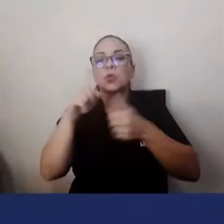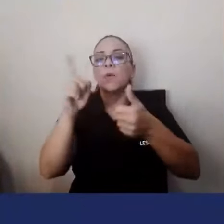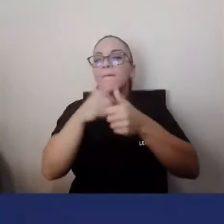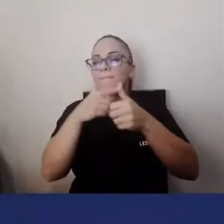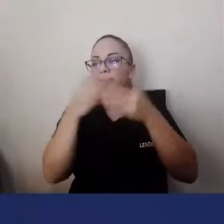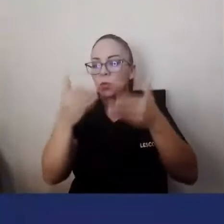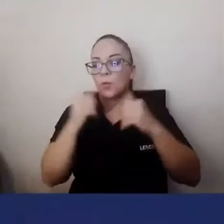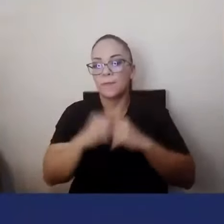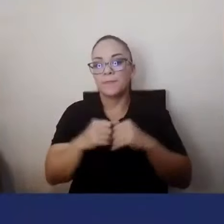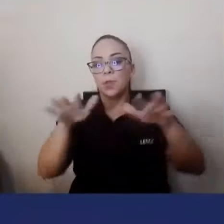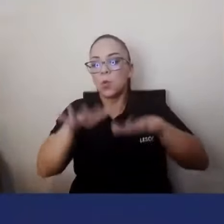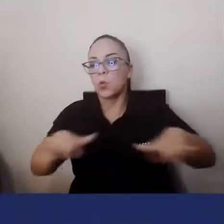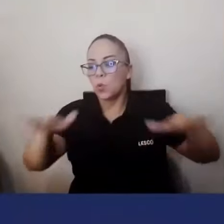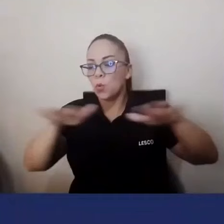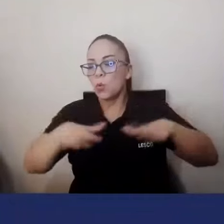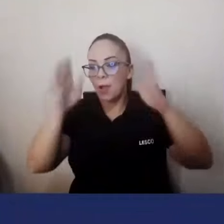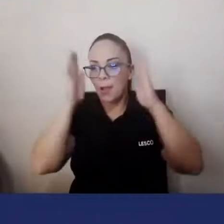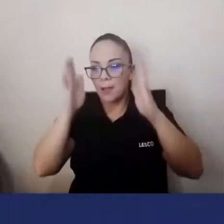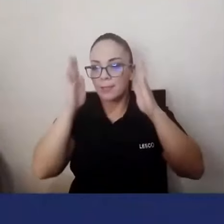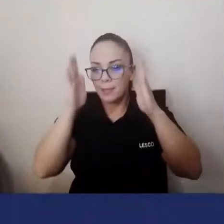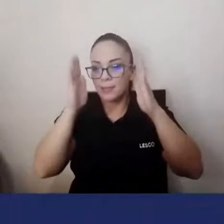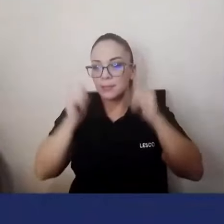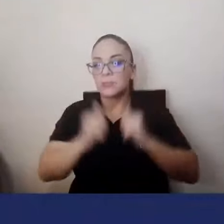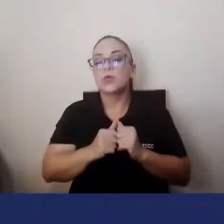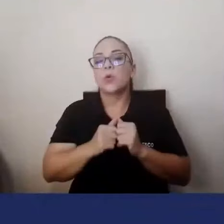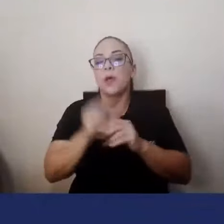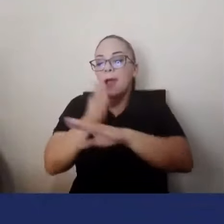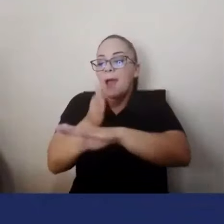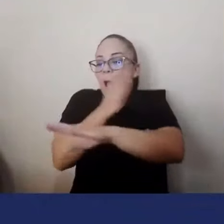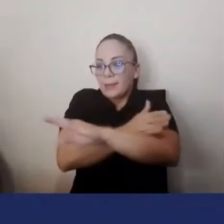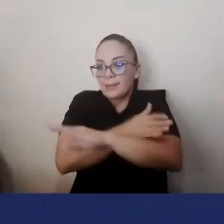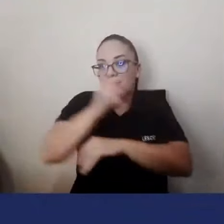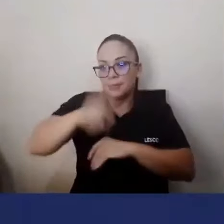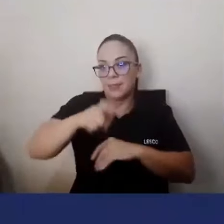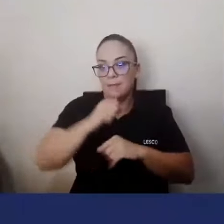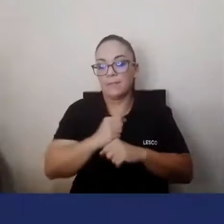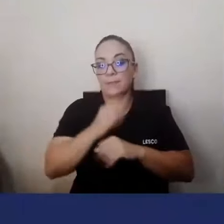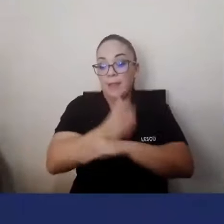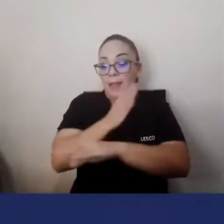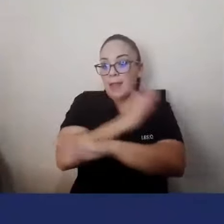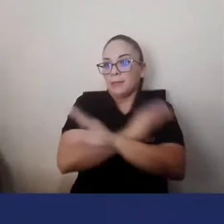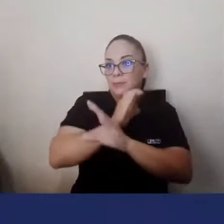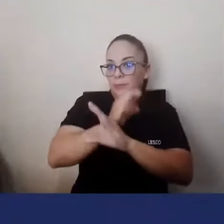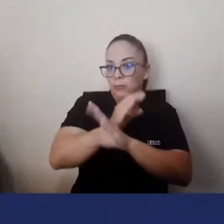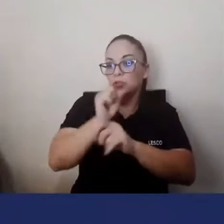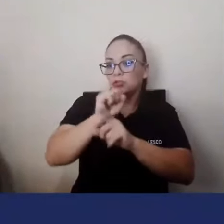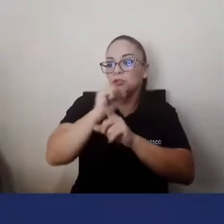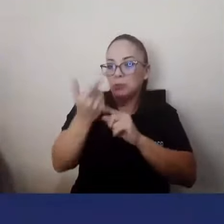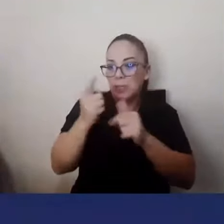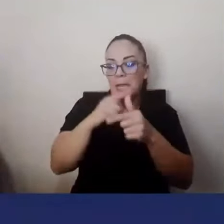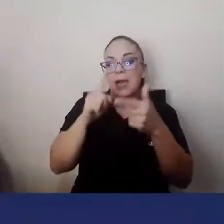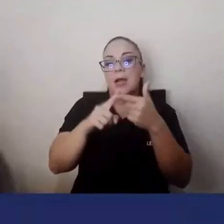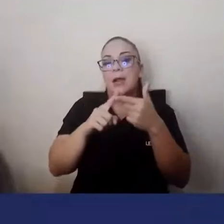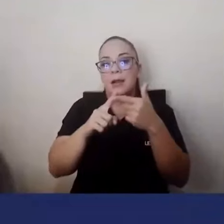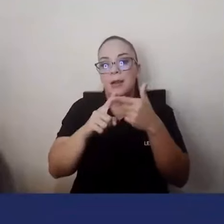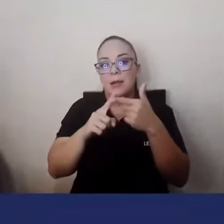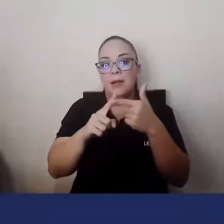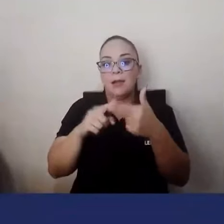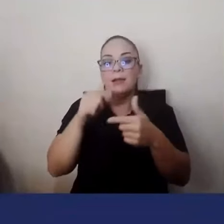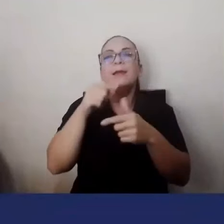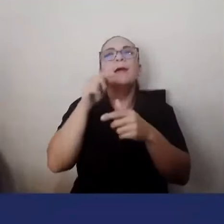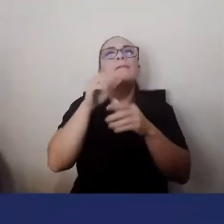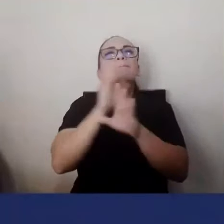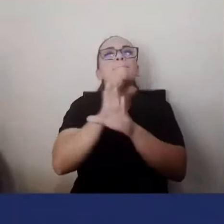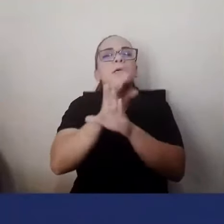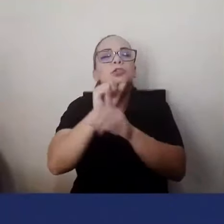un escenario de atención desde la prevención social, primaria, secundaria y terciaria, y luego